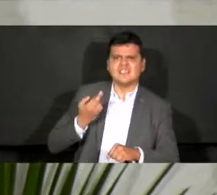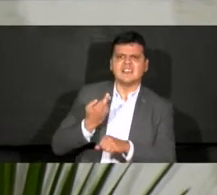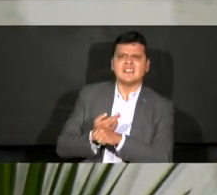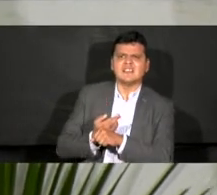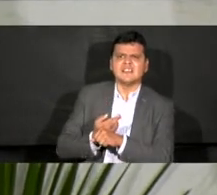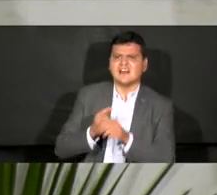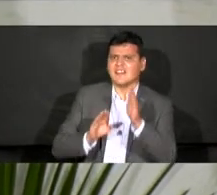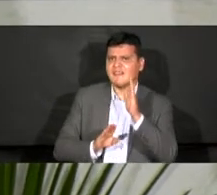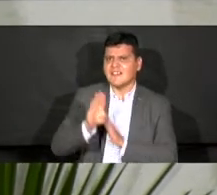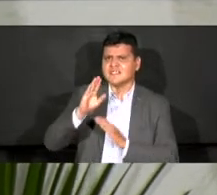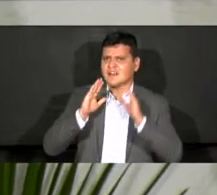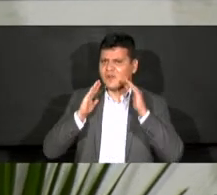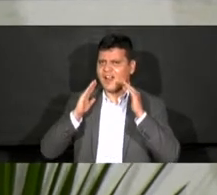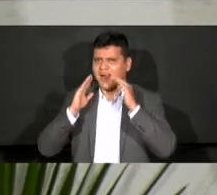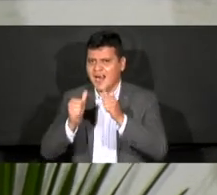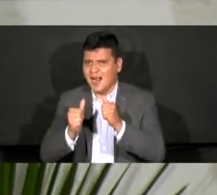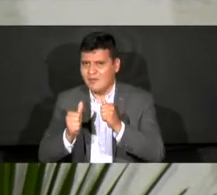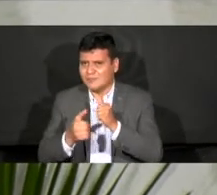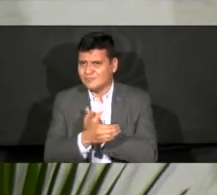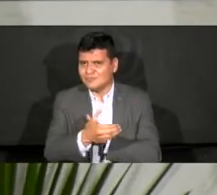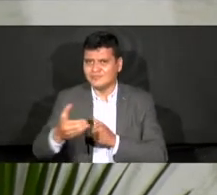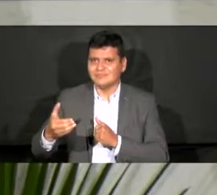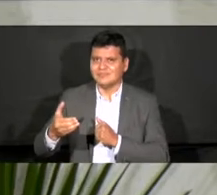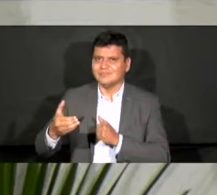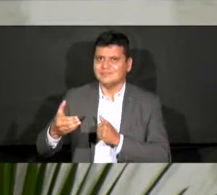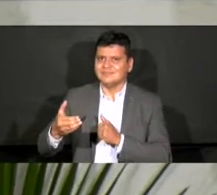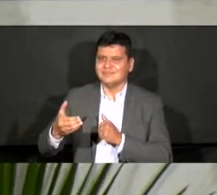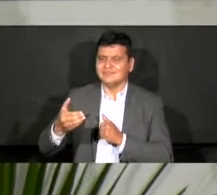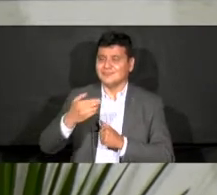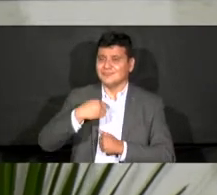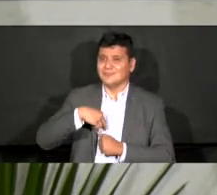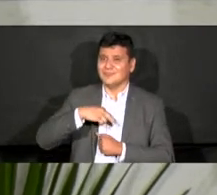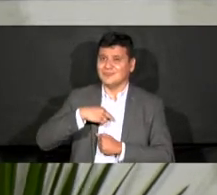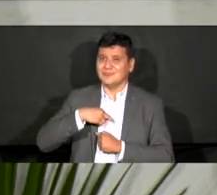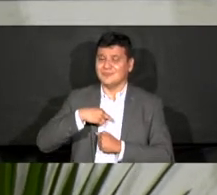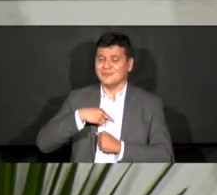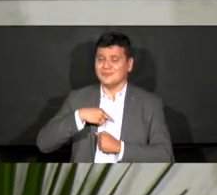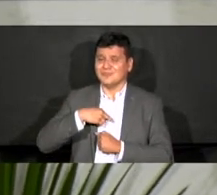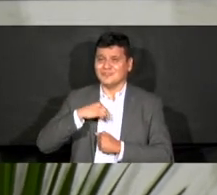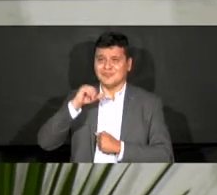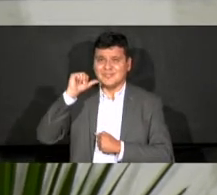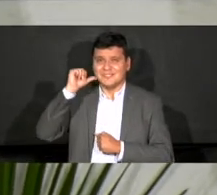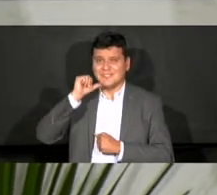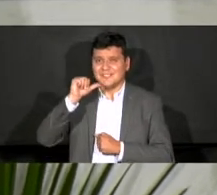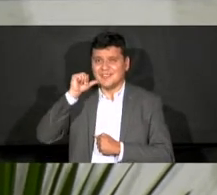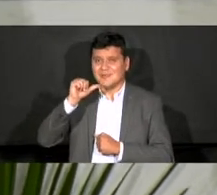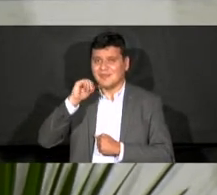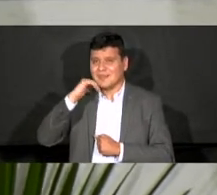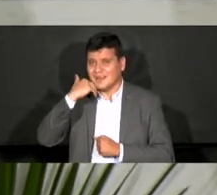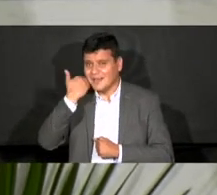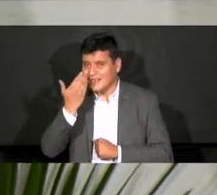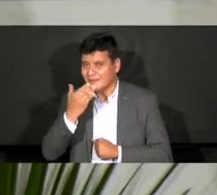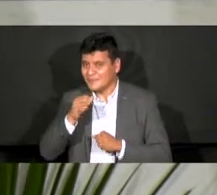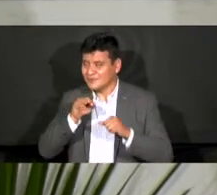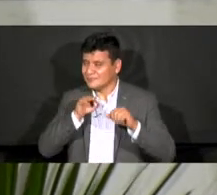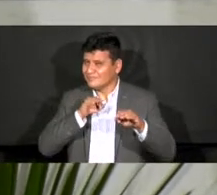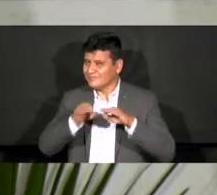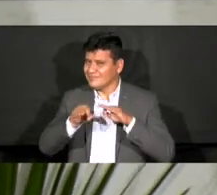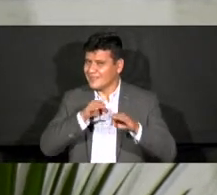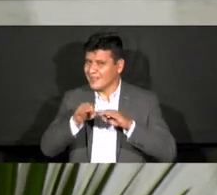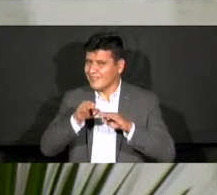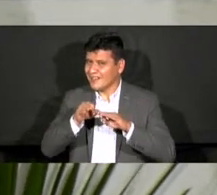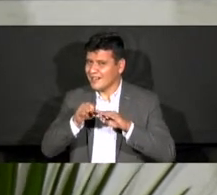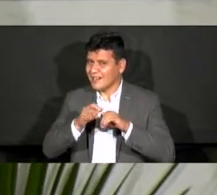del potencial que nuestro sector tiene para generar crecimiento económico, como lo ha demostrado durante la